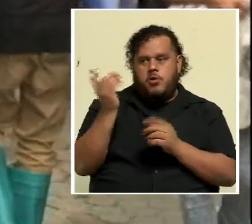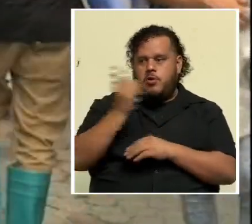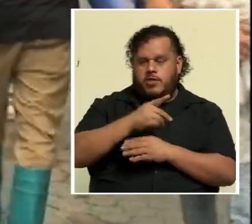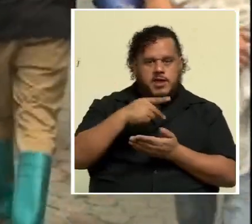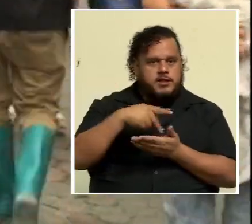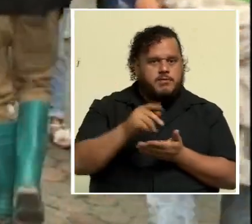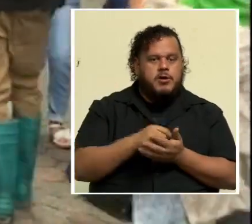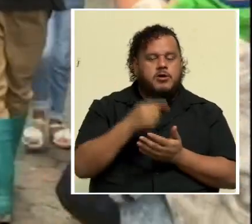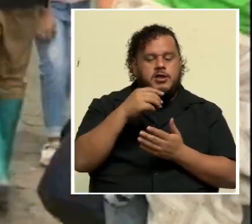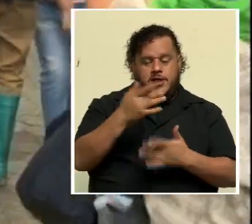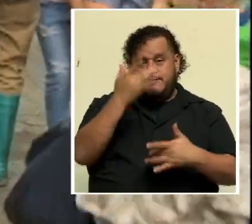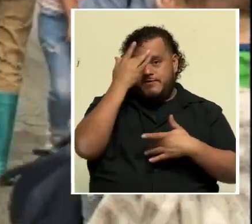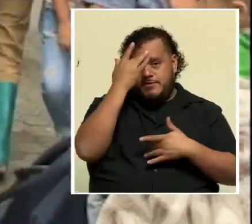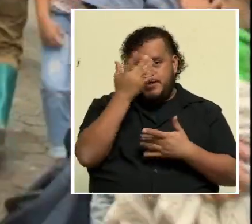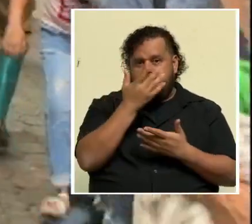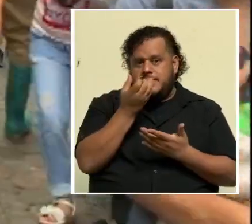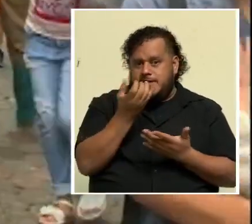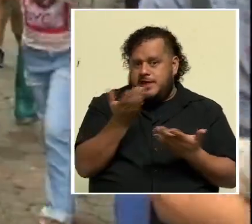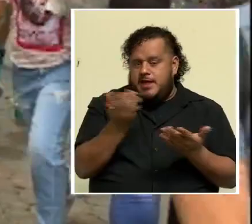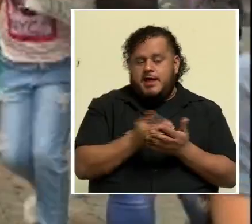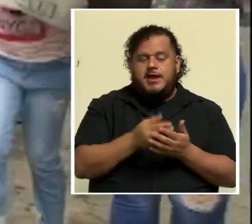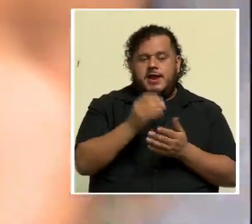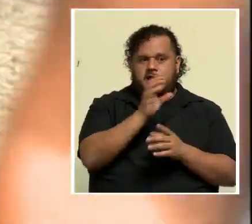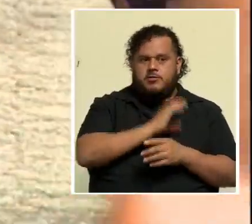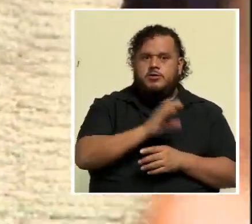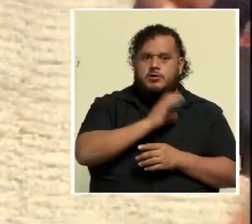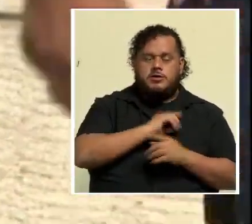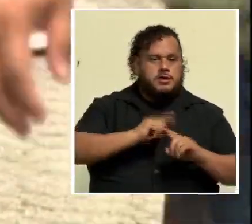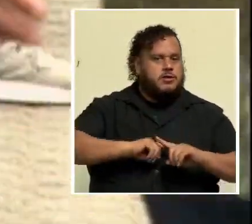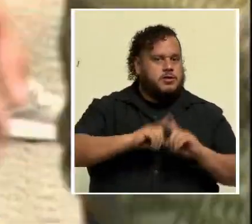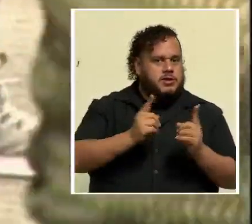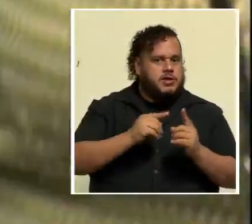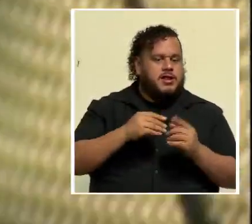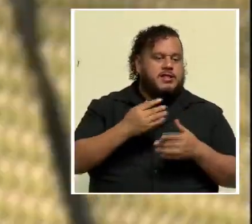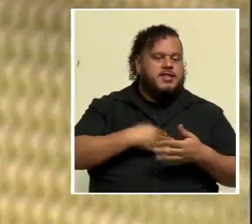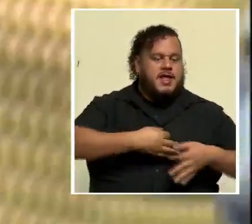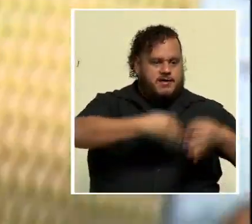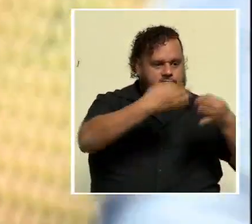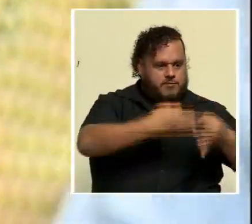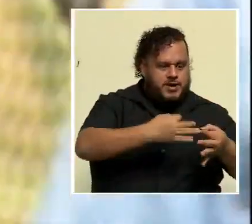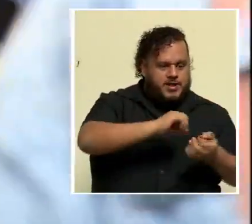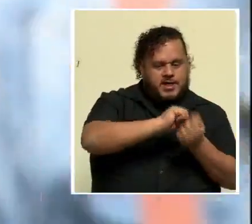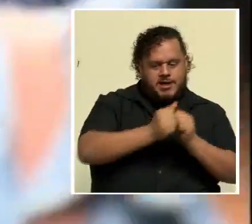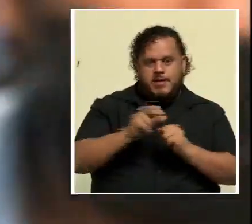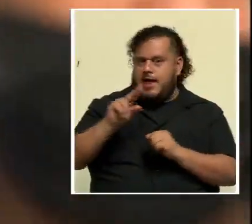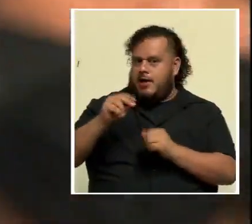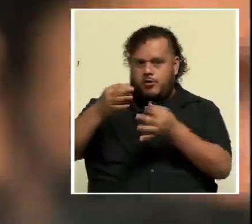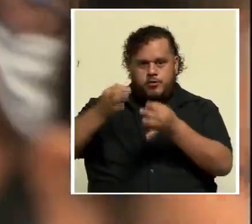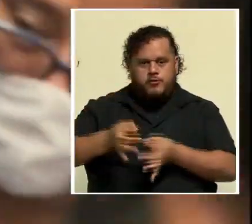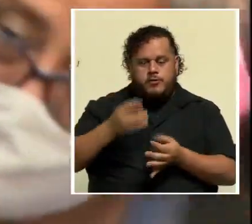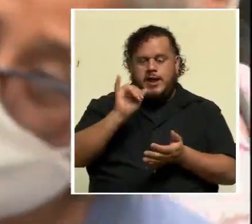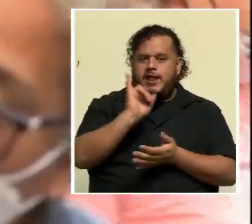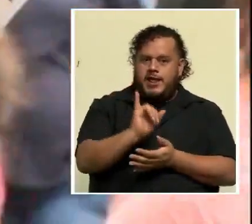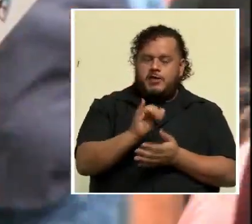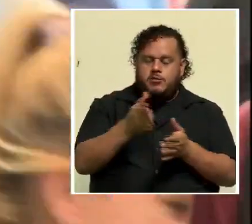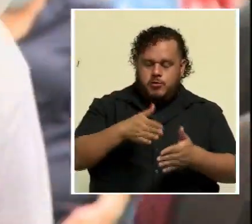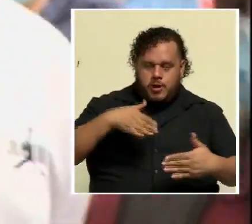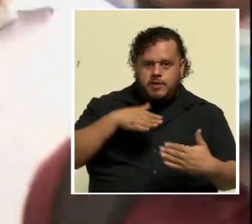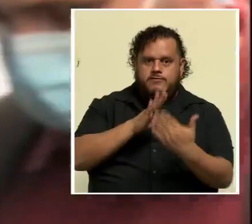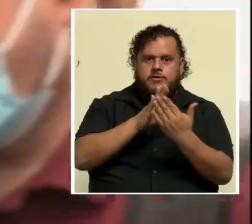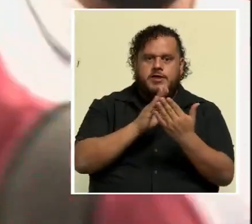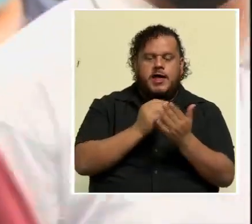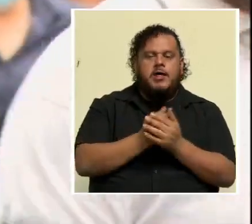Para Walter Loría, las condiciones han sido distintas desde que pasó de la formalidad a la informalidad, lo cual también lo ha enfrentado a